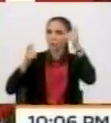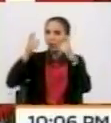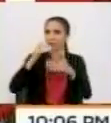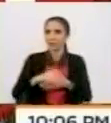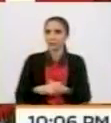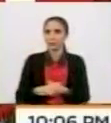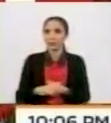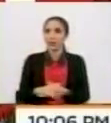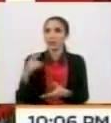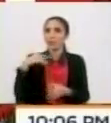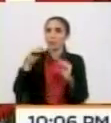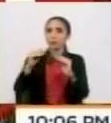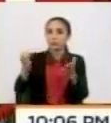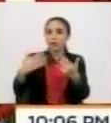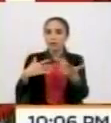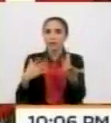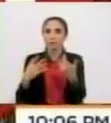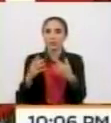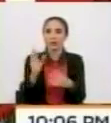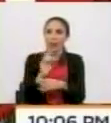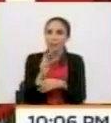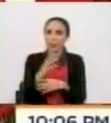yo a Teresita y Teresita dando vueltas por el suelo